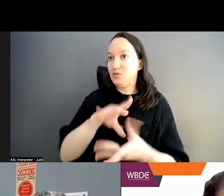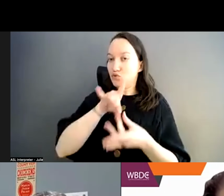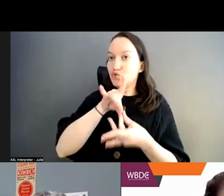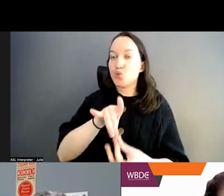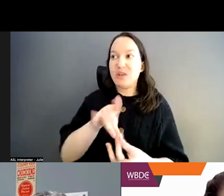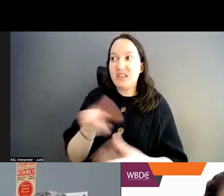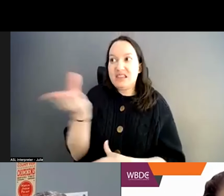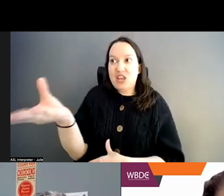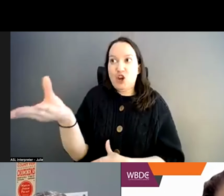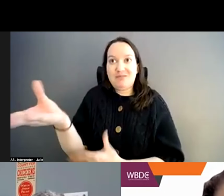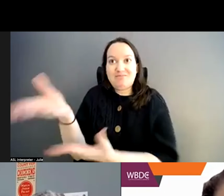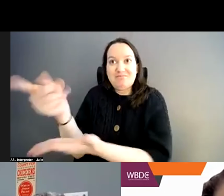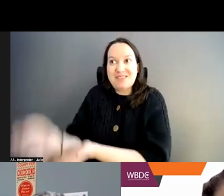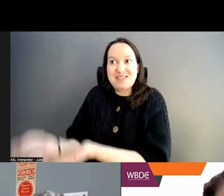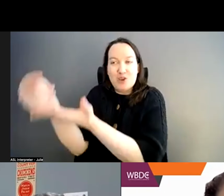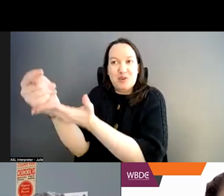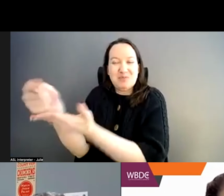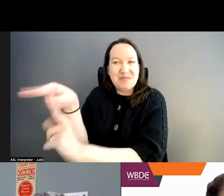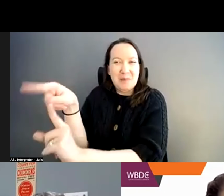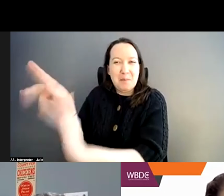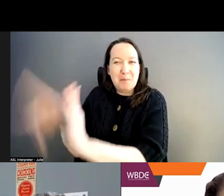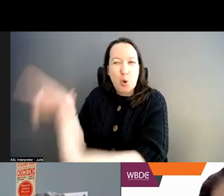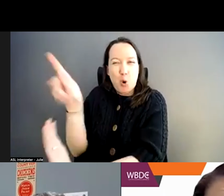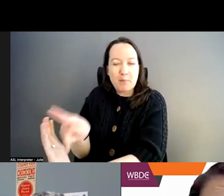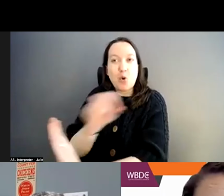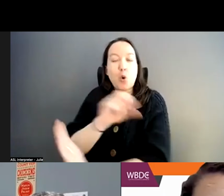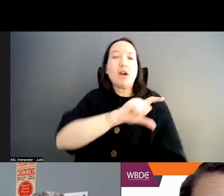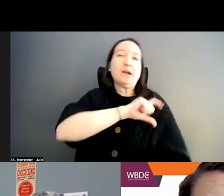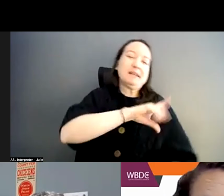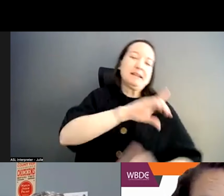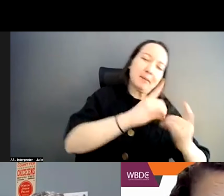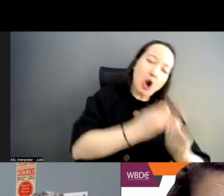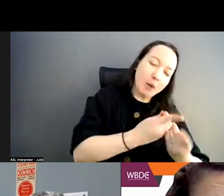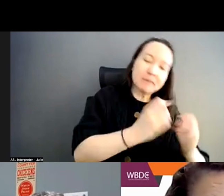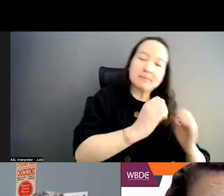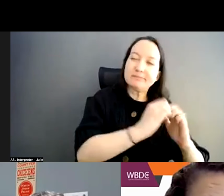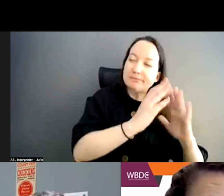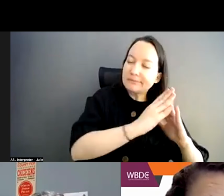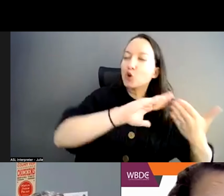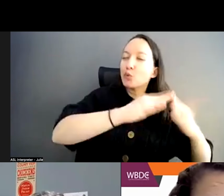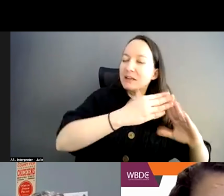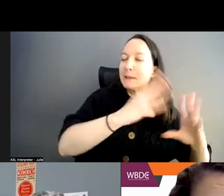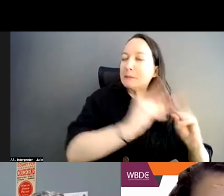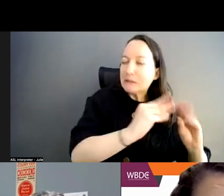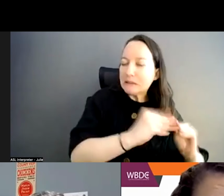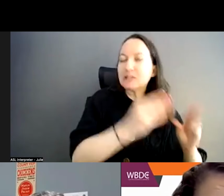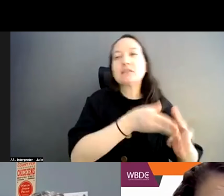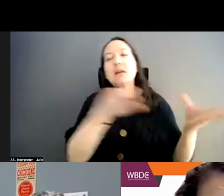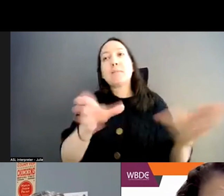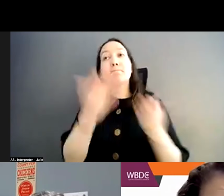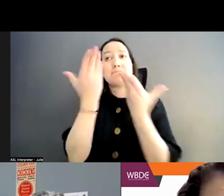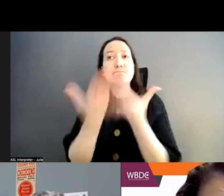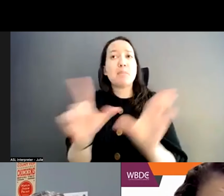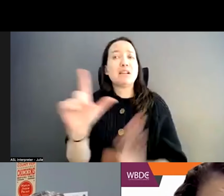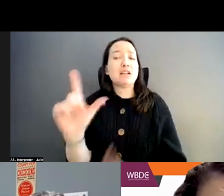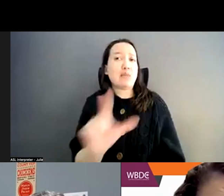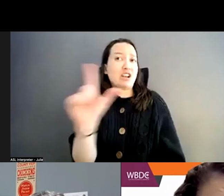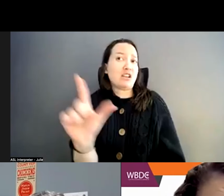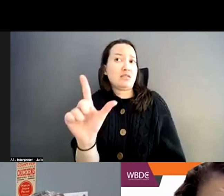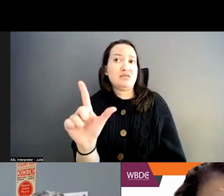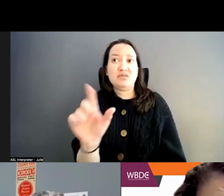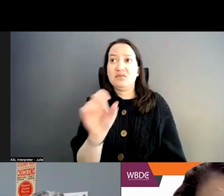entregamos la dirección de domicilio, por favor, por supuesto, porque todo lo que hacemos son los programas terapéuticos o el departamento que ayuda